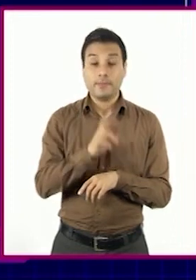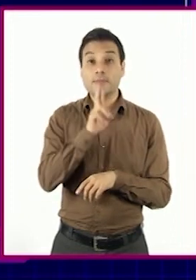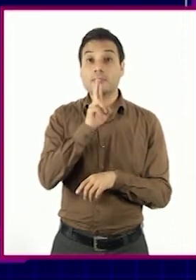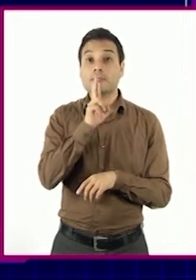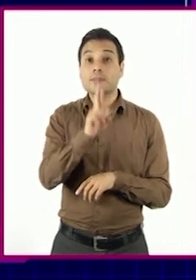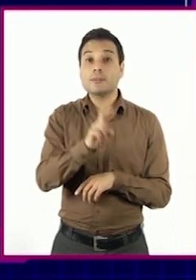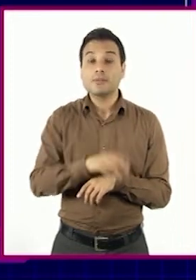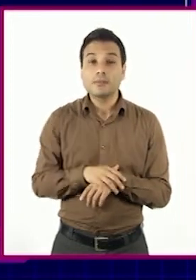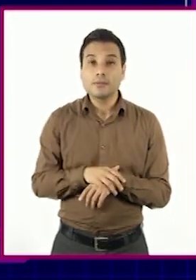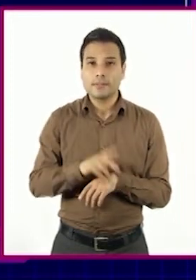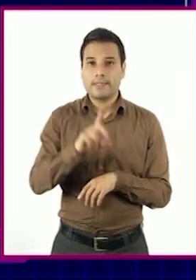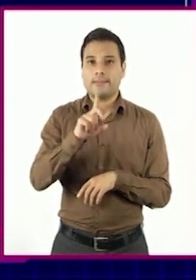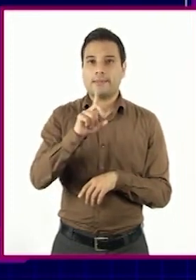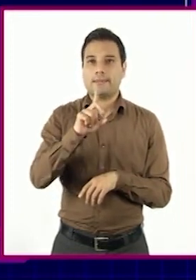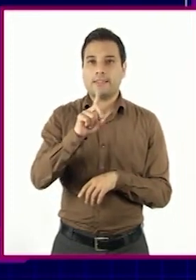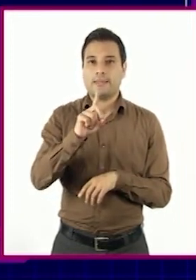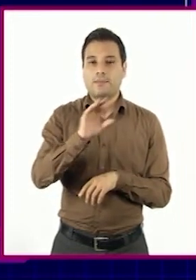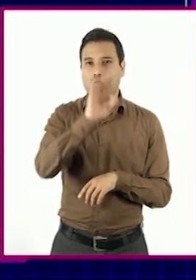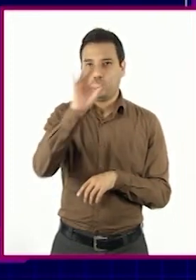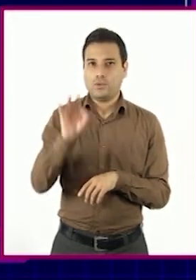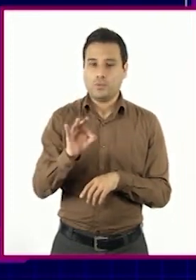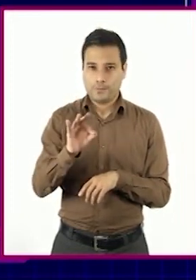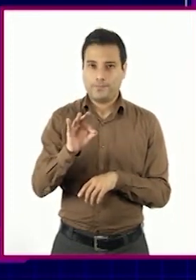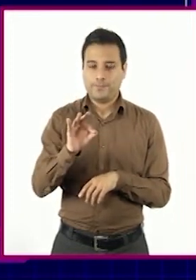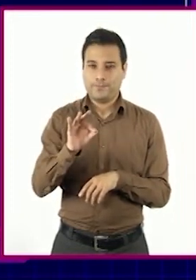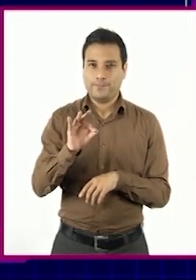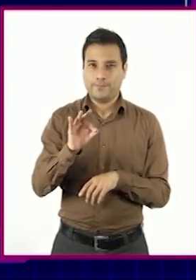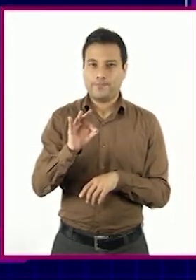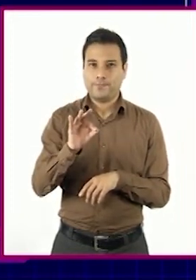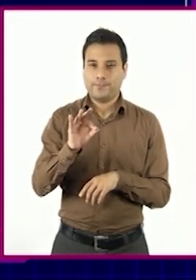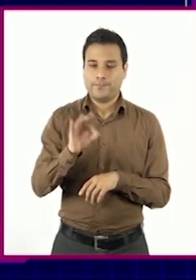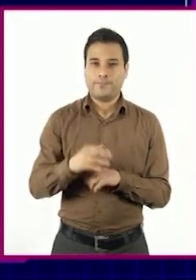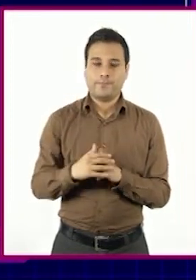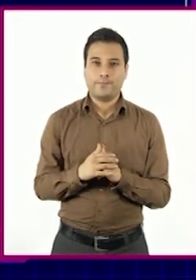el porcentaje es 30%.